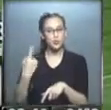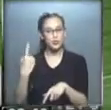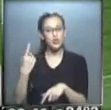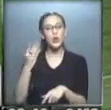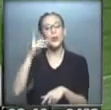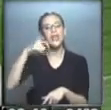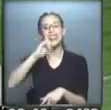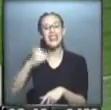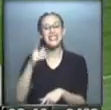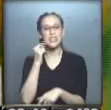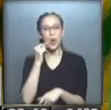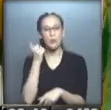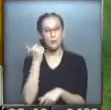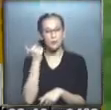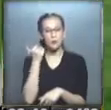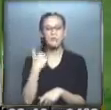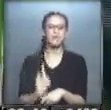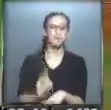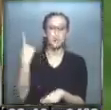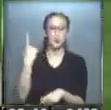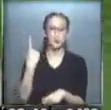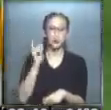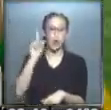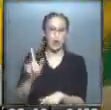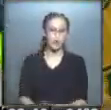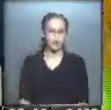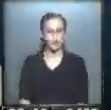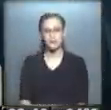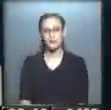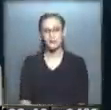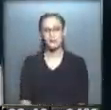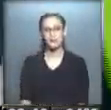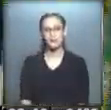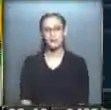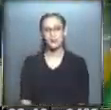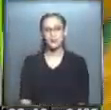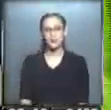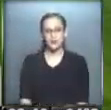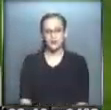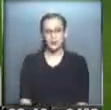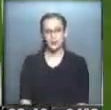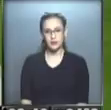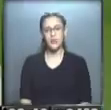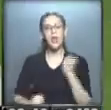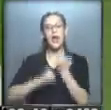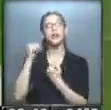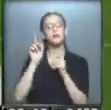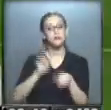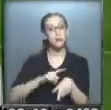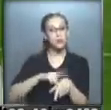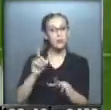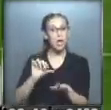Marcelo Benítez iba a abrir la cuenta para el conjunto visitante. De esta manera seguían con el puntaje ideal. 6 partidos disputados y hasta el momento estaban ganando los